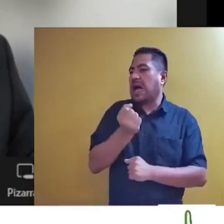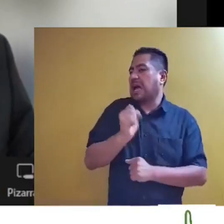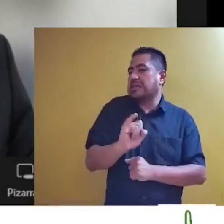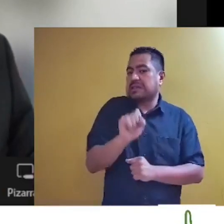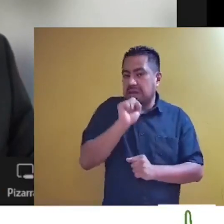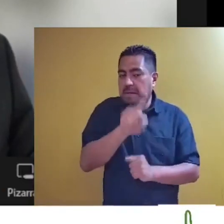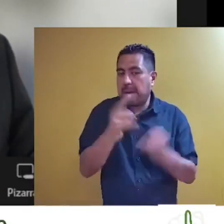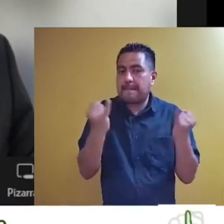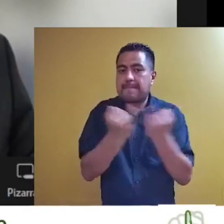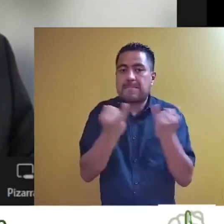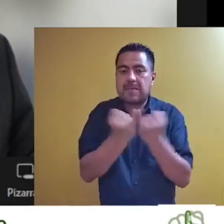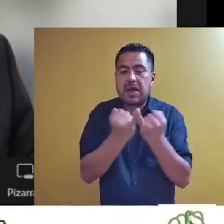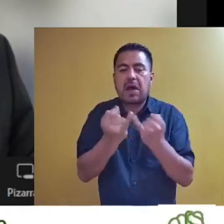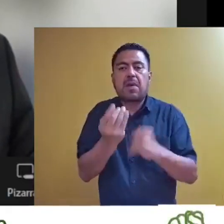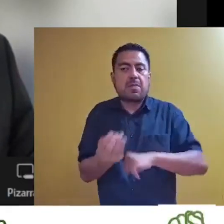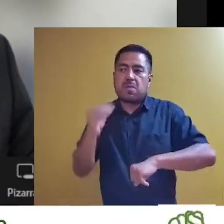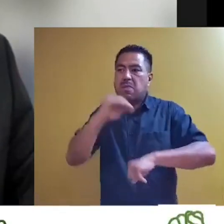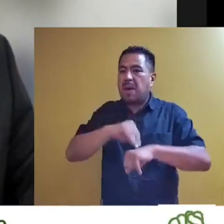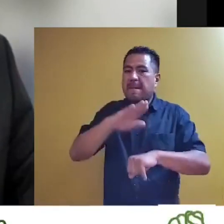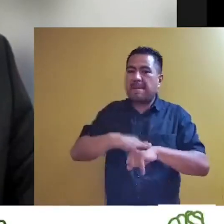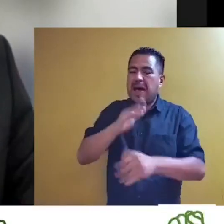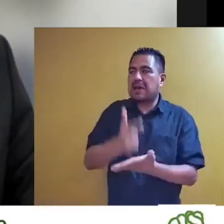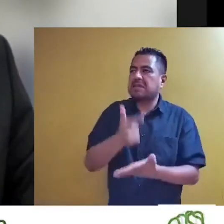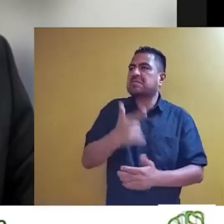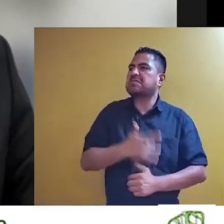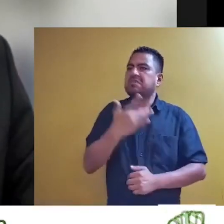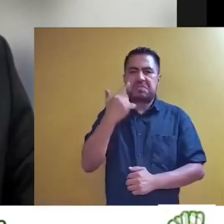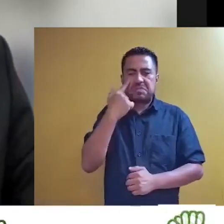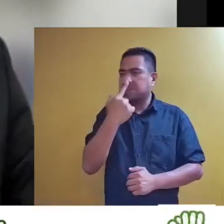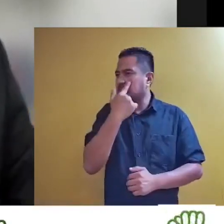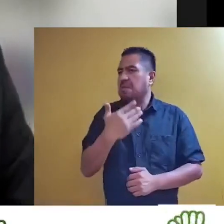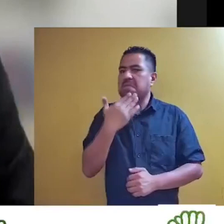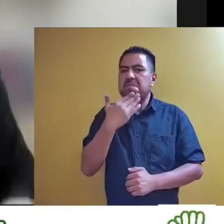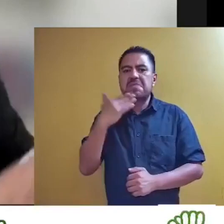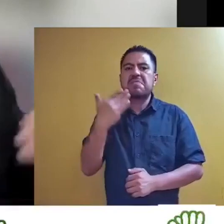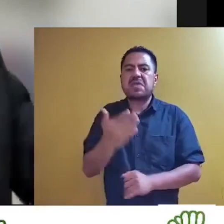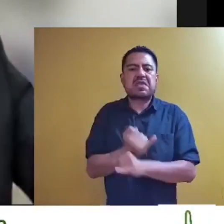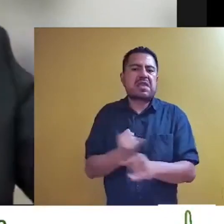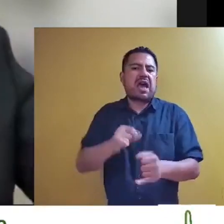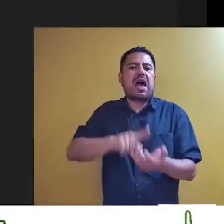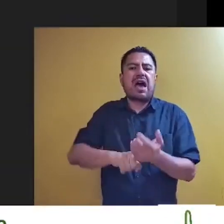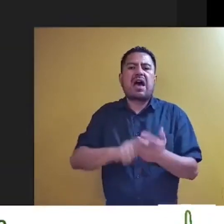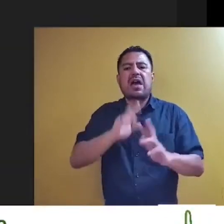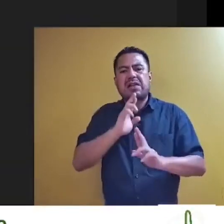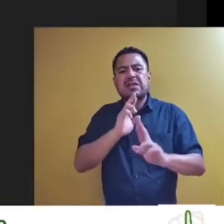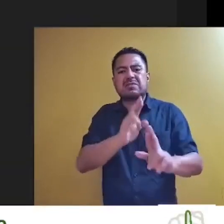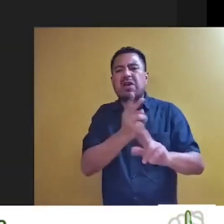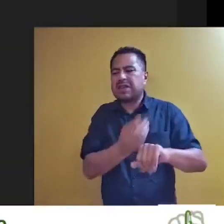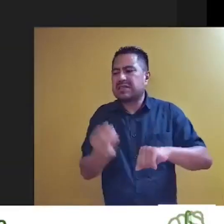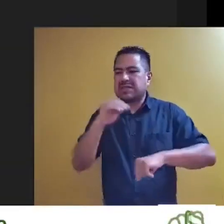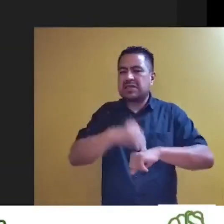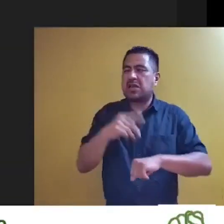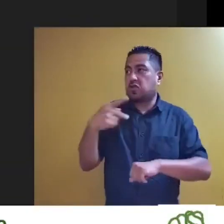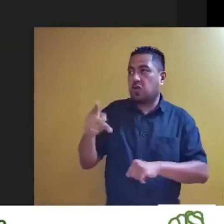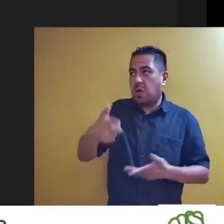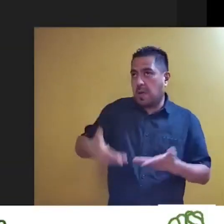suerte que el hecho que motivó el agravio ya fue satisfecho o atendido con independencia del sentido de la respuesta otorgada a su